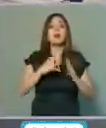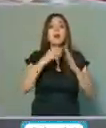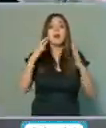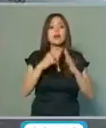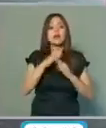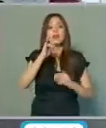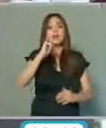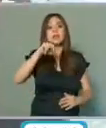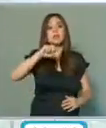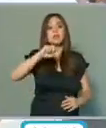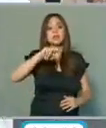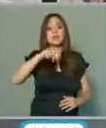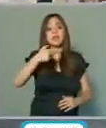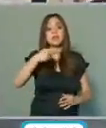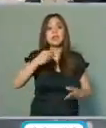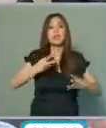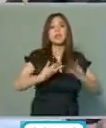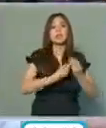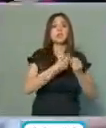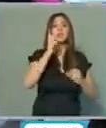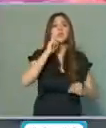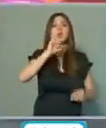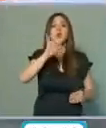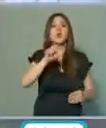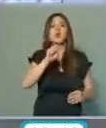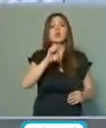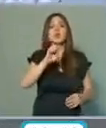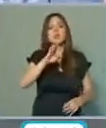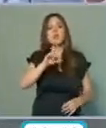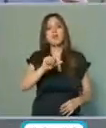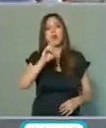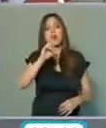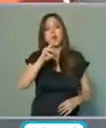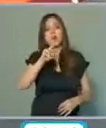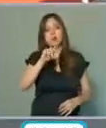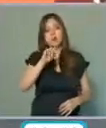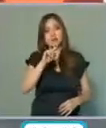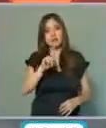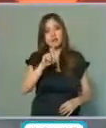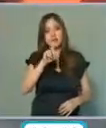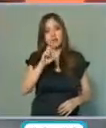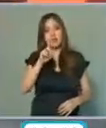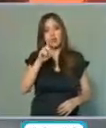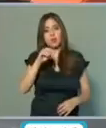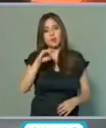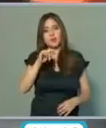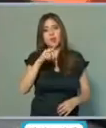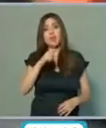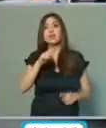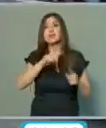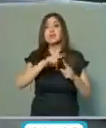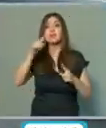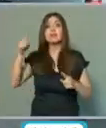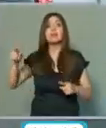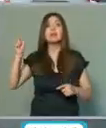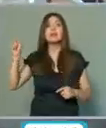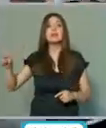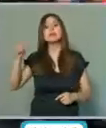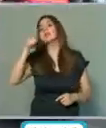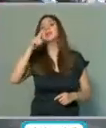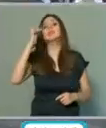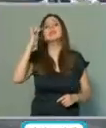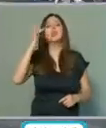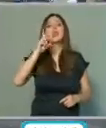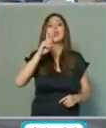Josefa Ortiz de Domínguez. Precisamente aquí, en esta plaza de Santo Domingo, estaba la escuela de